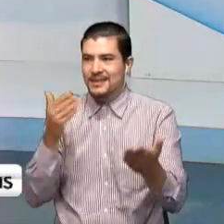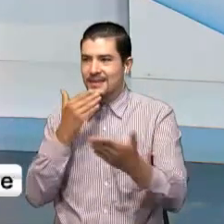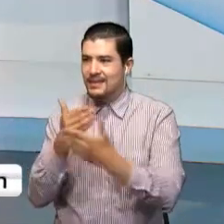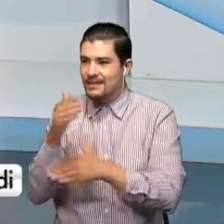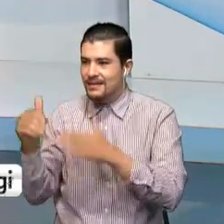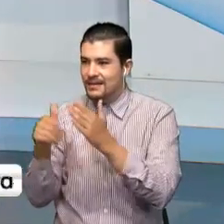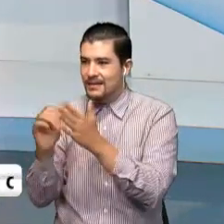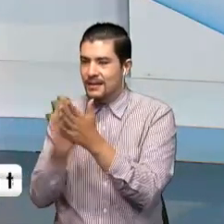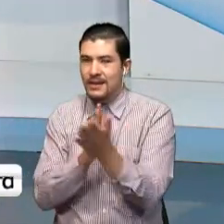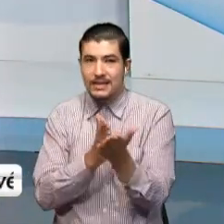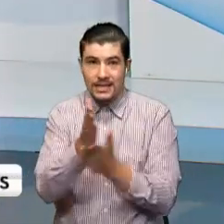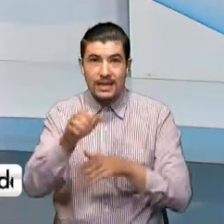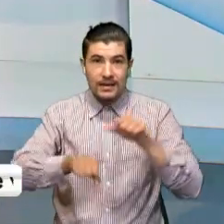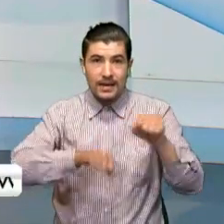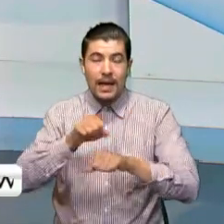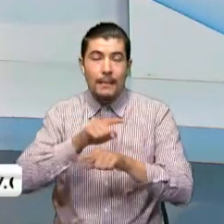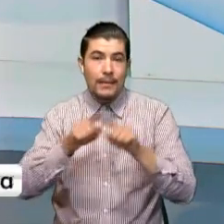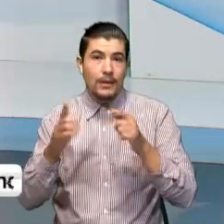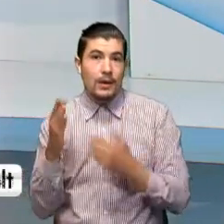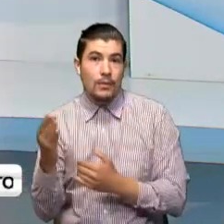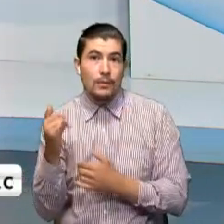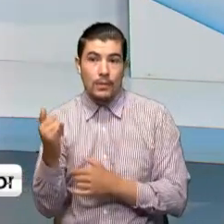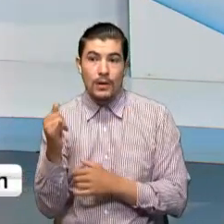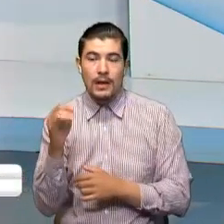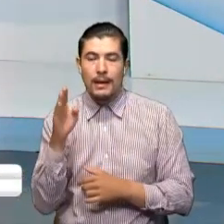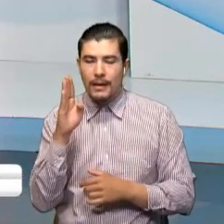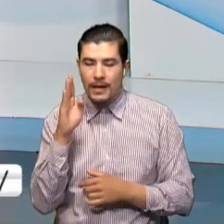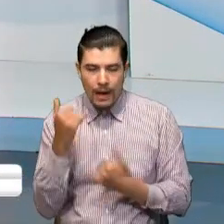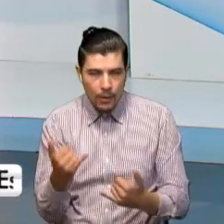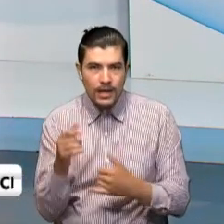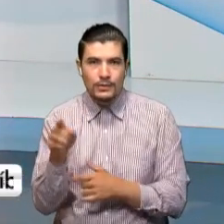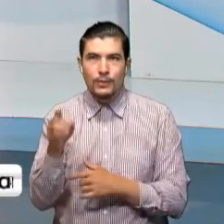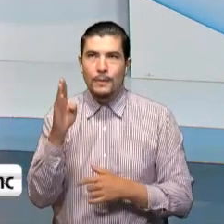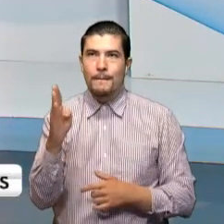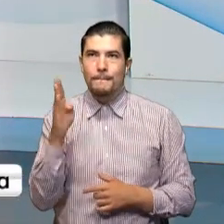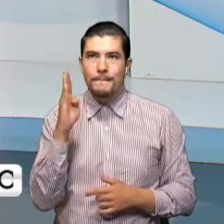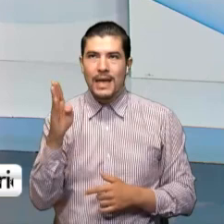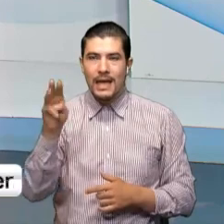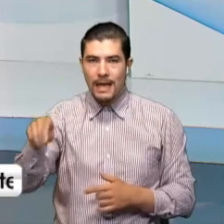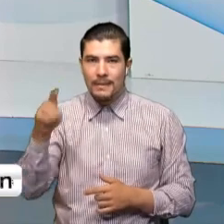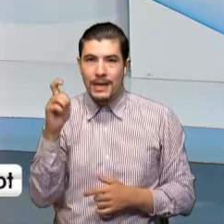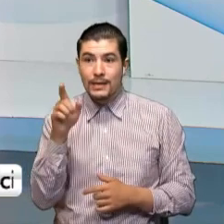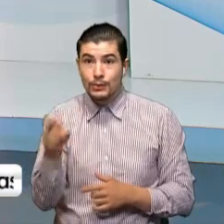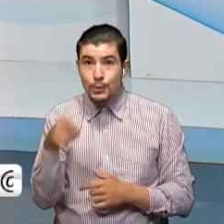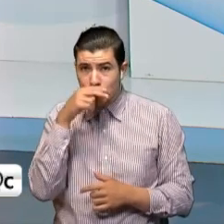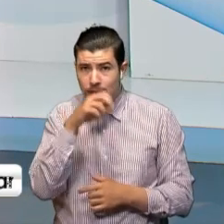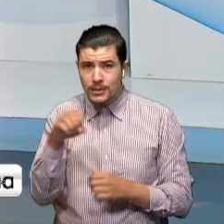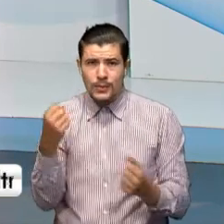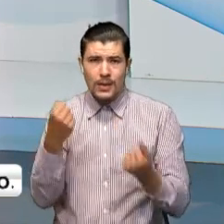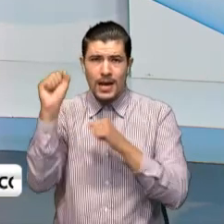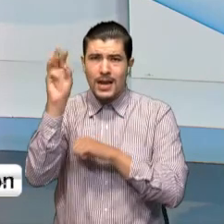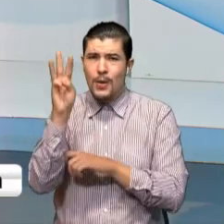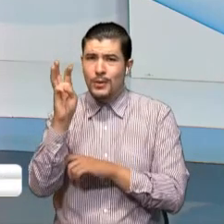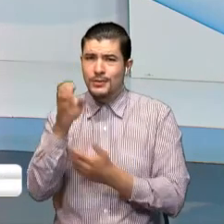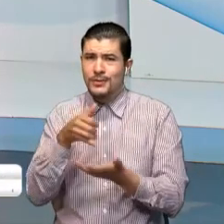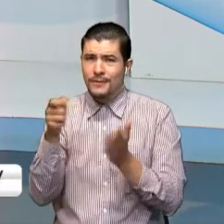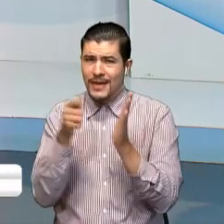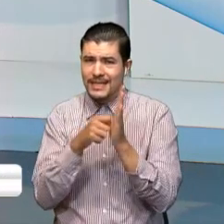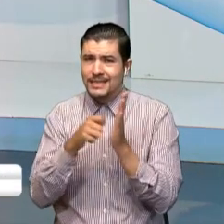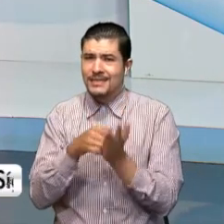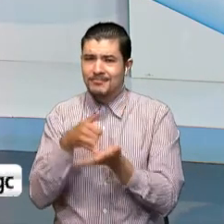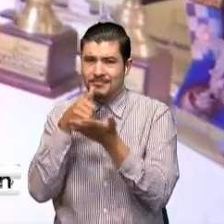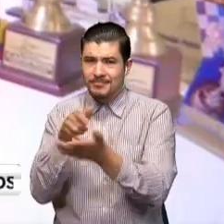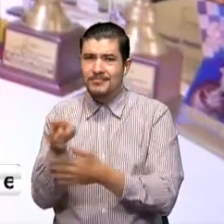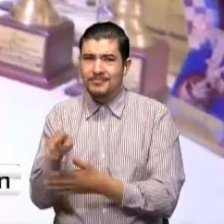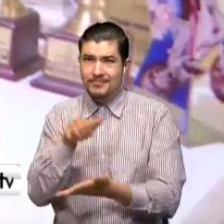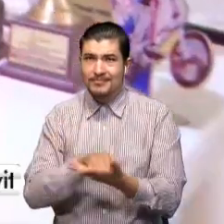hemos hablando de ciclismo pero del bmx y es que el santander ya no mil todo en amor antes recientemente conquistó su octavo título en esta disciplina a nivel nacional